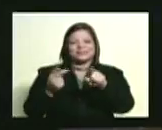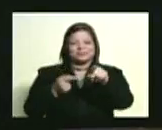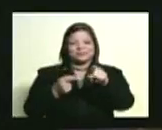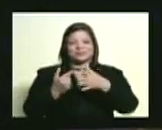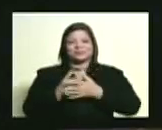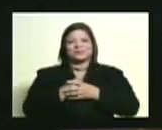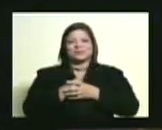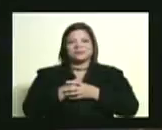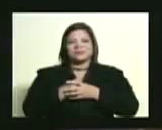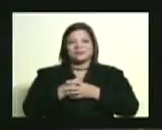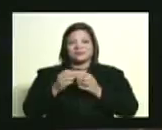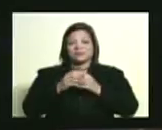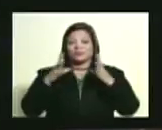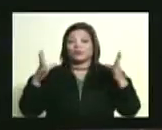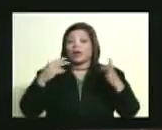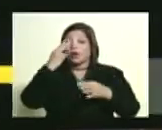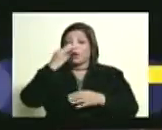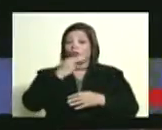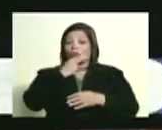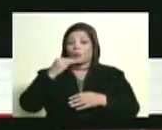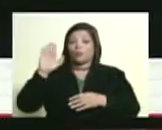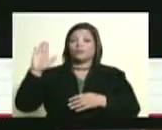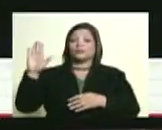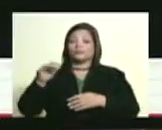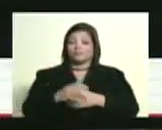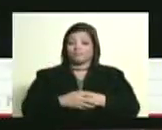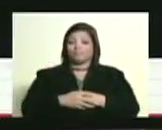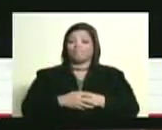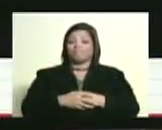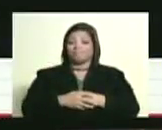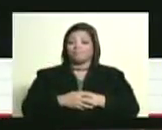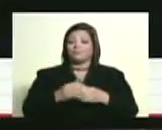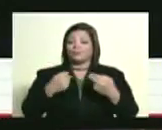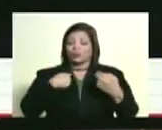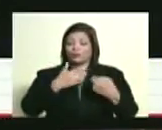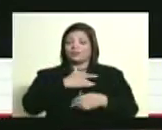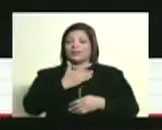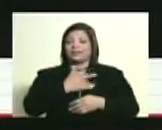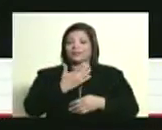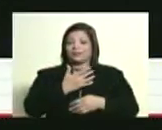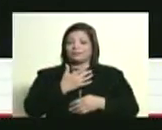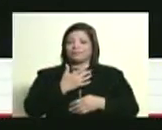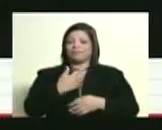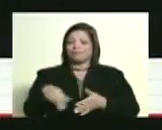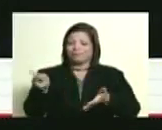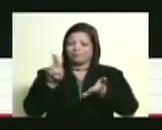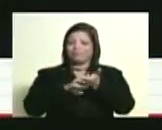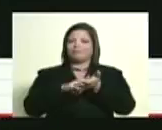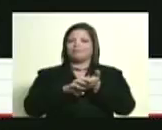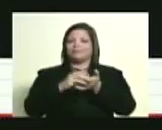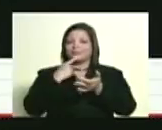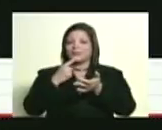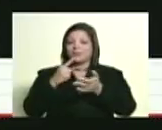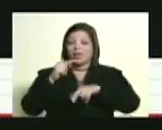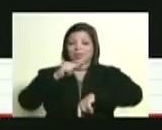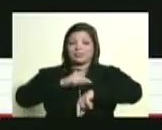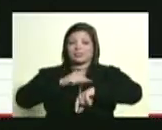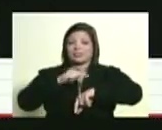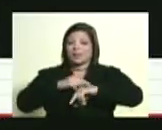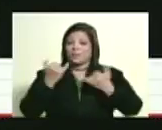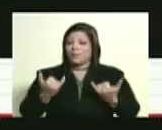Bueno, fíjate, un gran compromiso, ¿no? Si hay algo es que nosotros tenemos que reivindicar, es que en estos